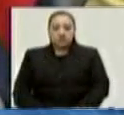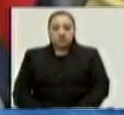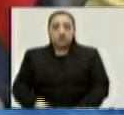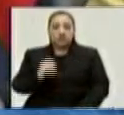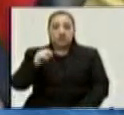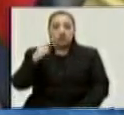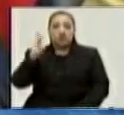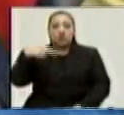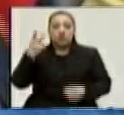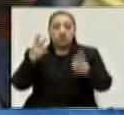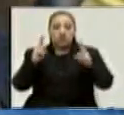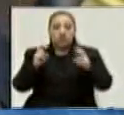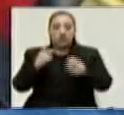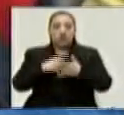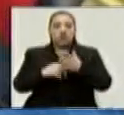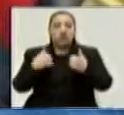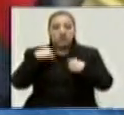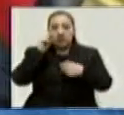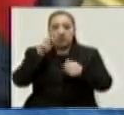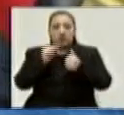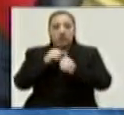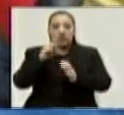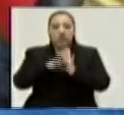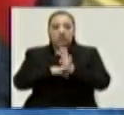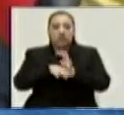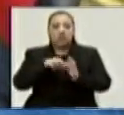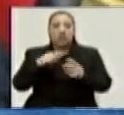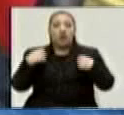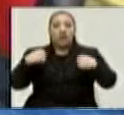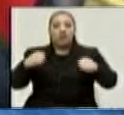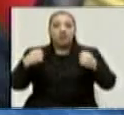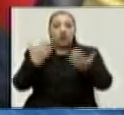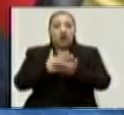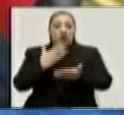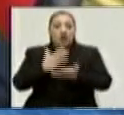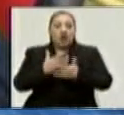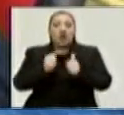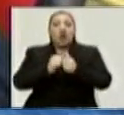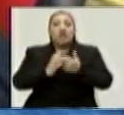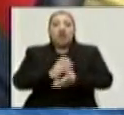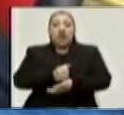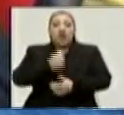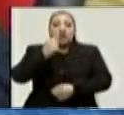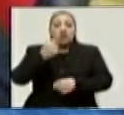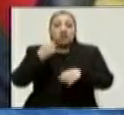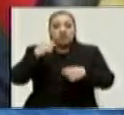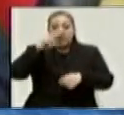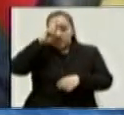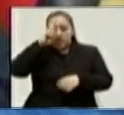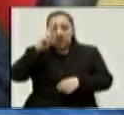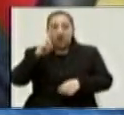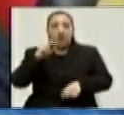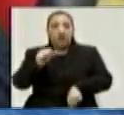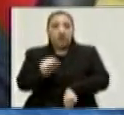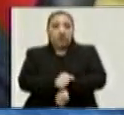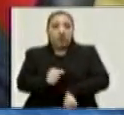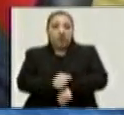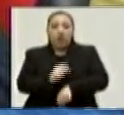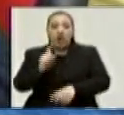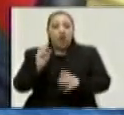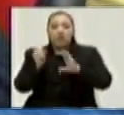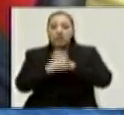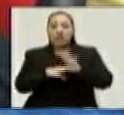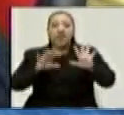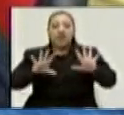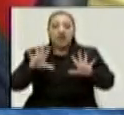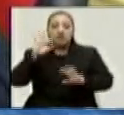Existe un segundo tema que tiene que ver con el Fondo Pro Deporte Escolar. La Federación Peruana de Fútbol no cumplió con depositar el 10%